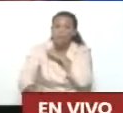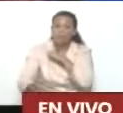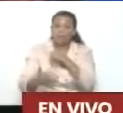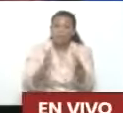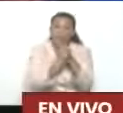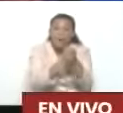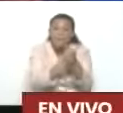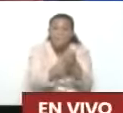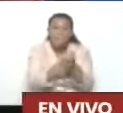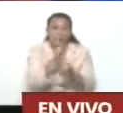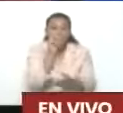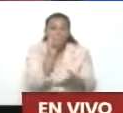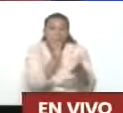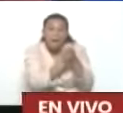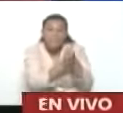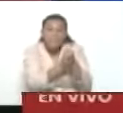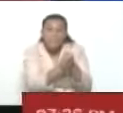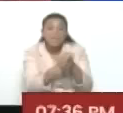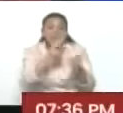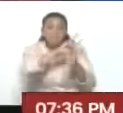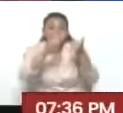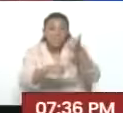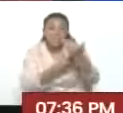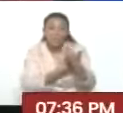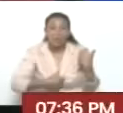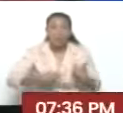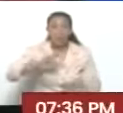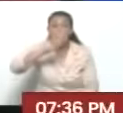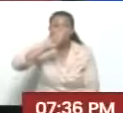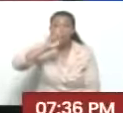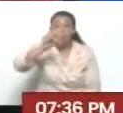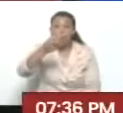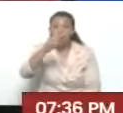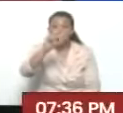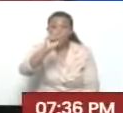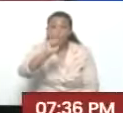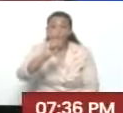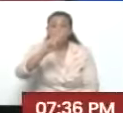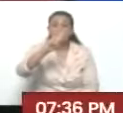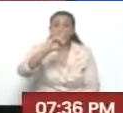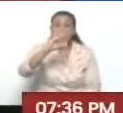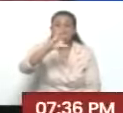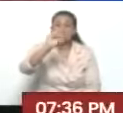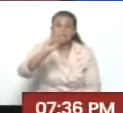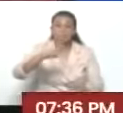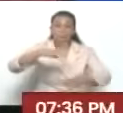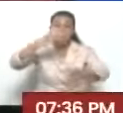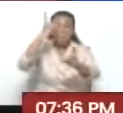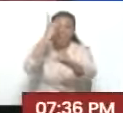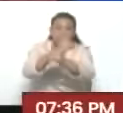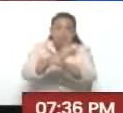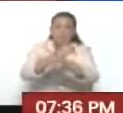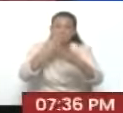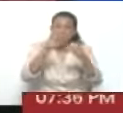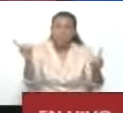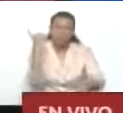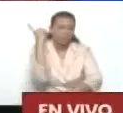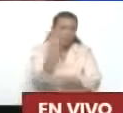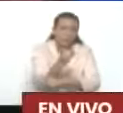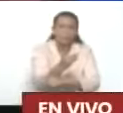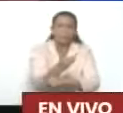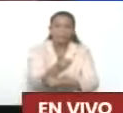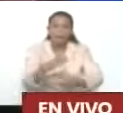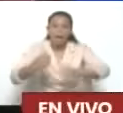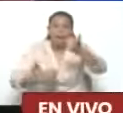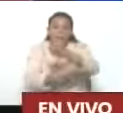compadre, que era el vicepresidente, Juan Vicente Gómez, quien instaura una dictadura brutal, sanguinaria,